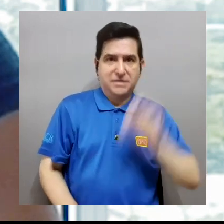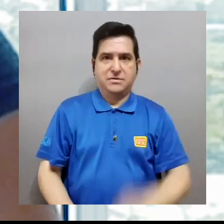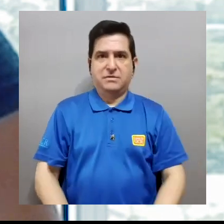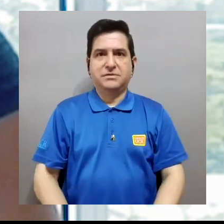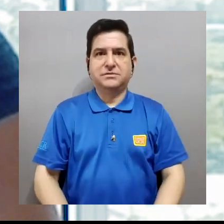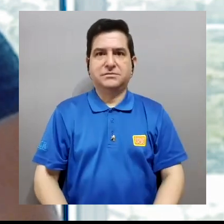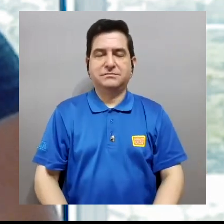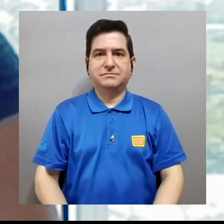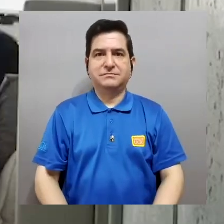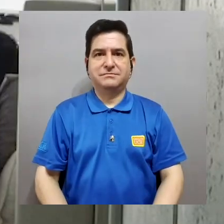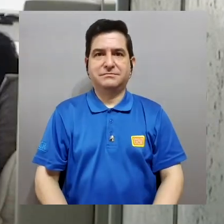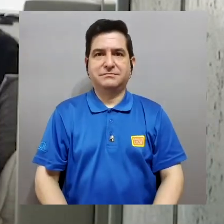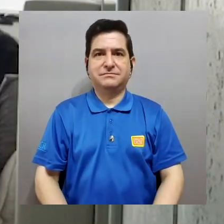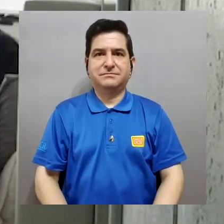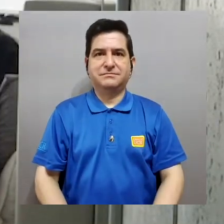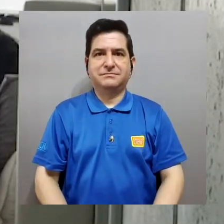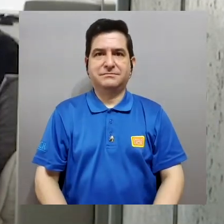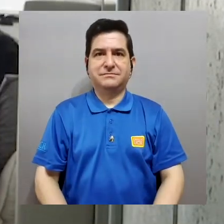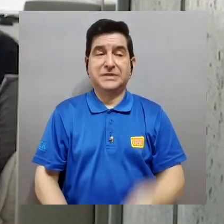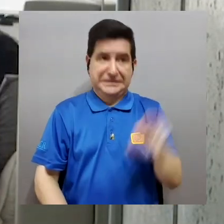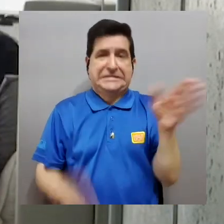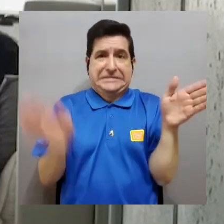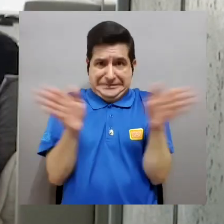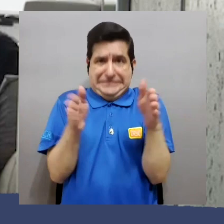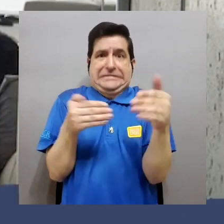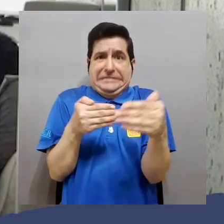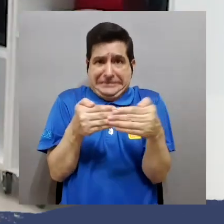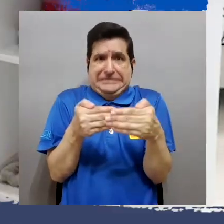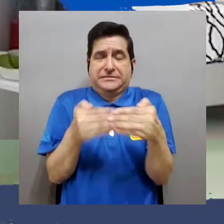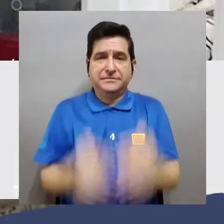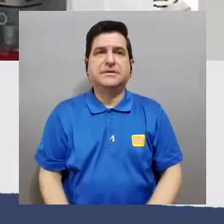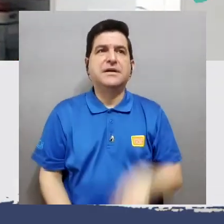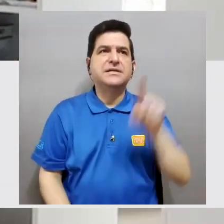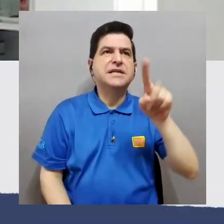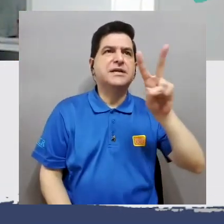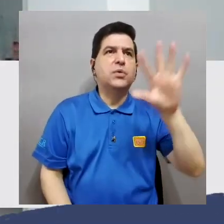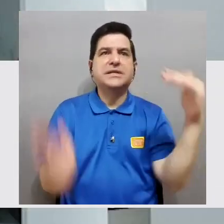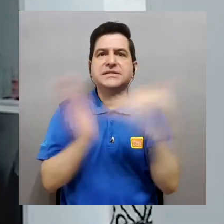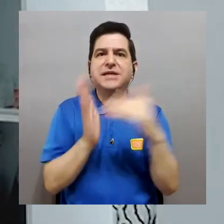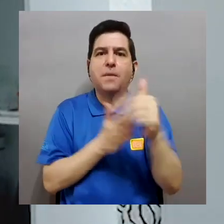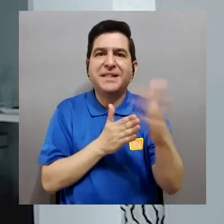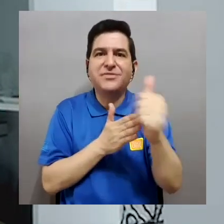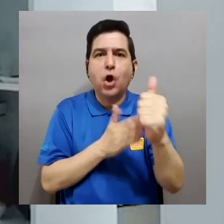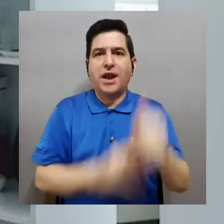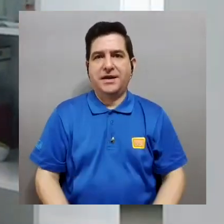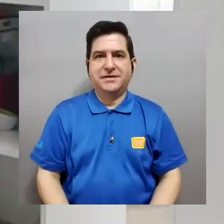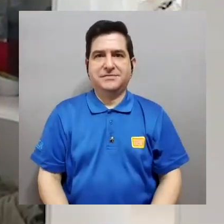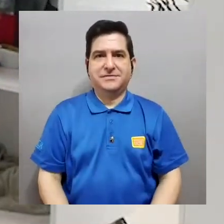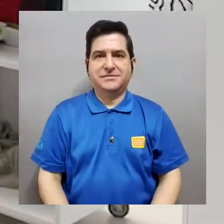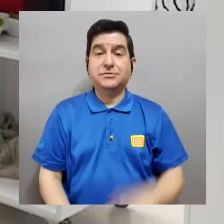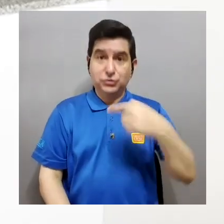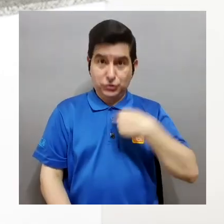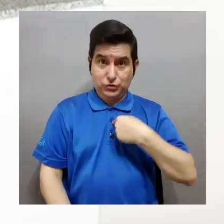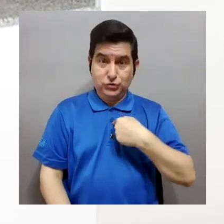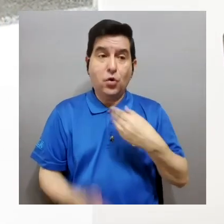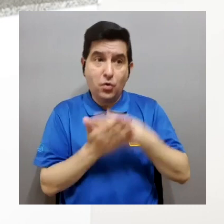cuadrados, entonces si es muy pequeño, me costó $125,000. Por el costo